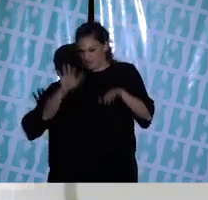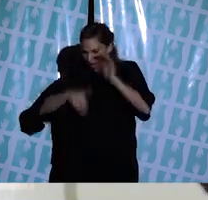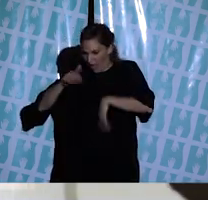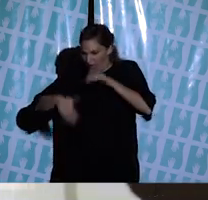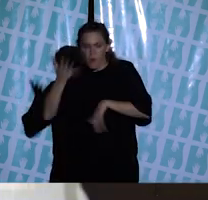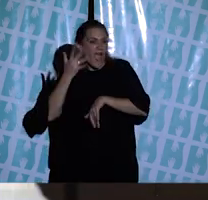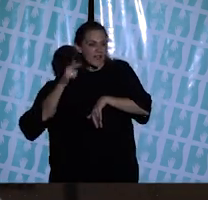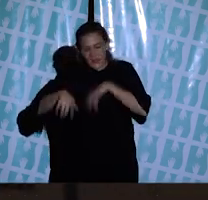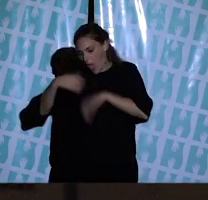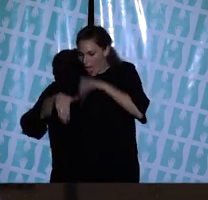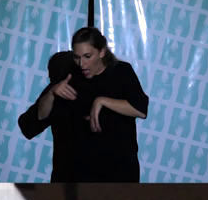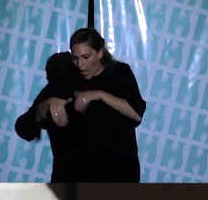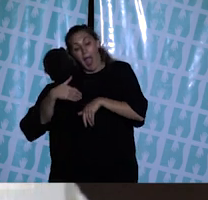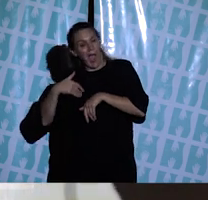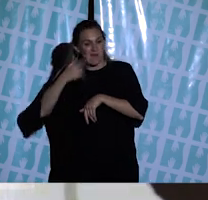tenía enterrado,